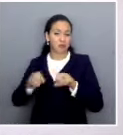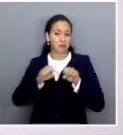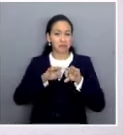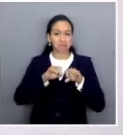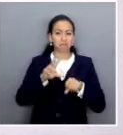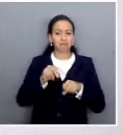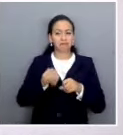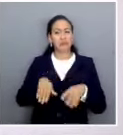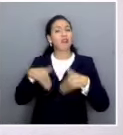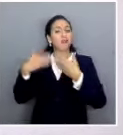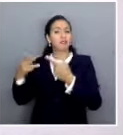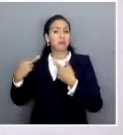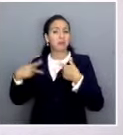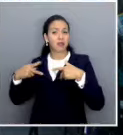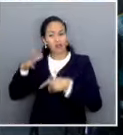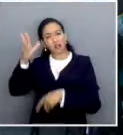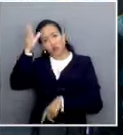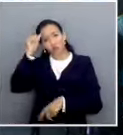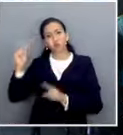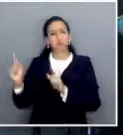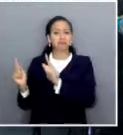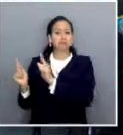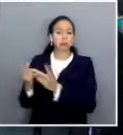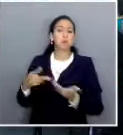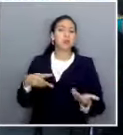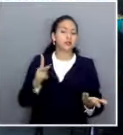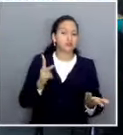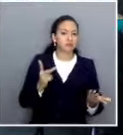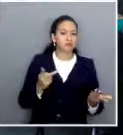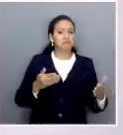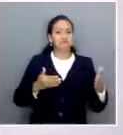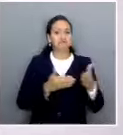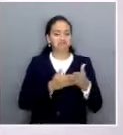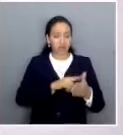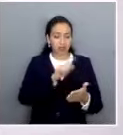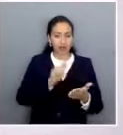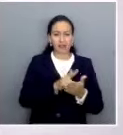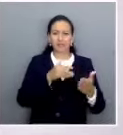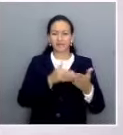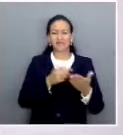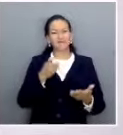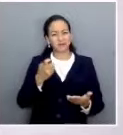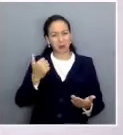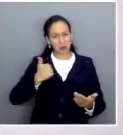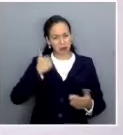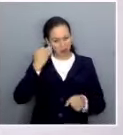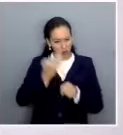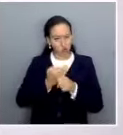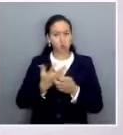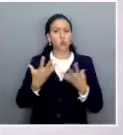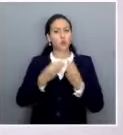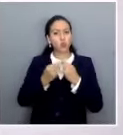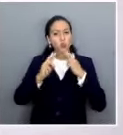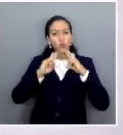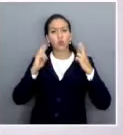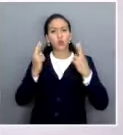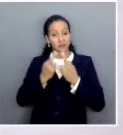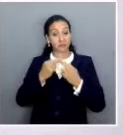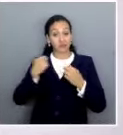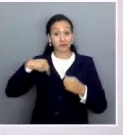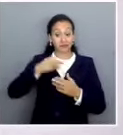el acceso a la justicia. Aprovechemos este ejercicio que es inédito, no solo